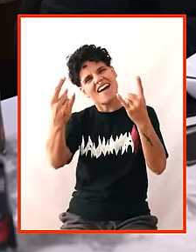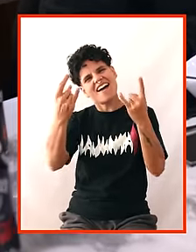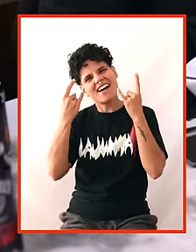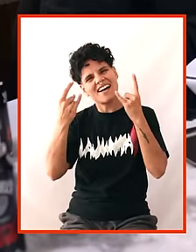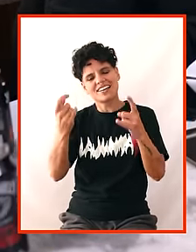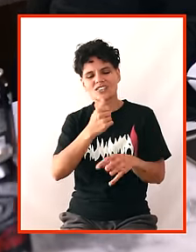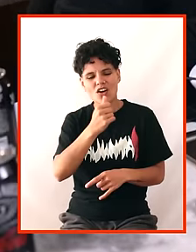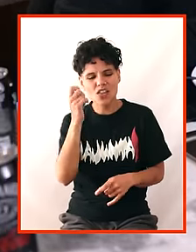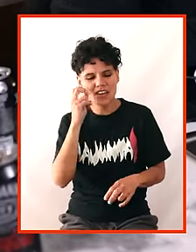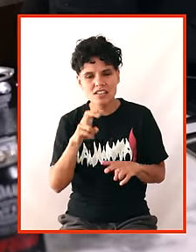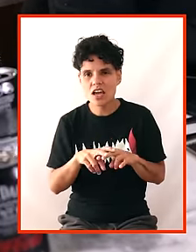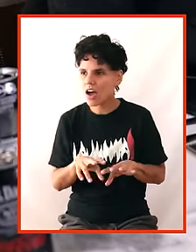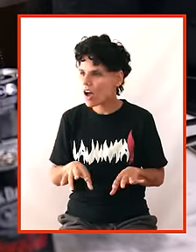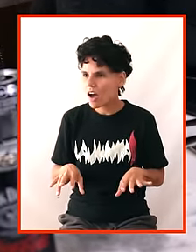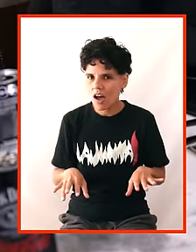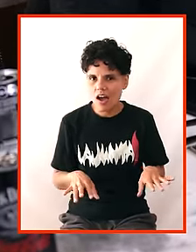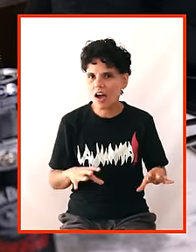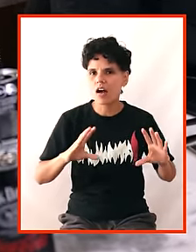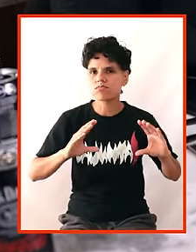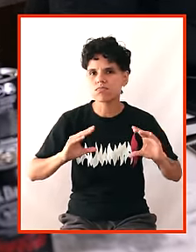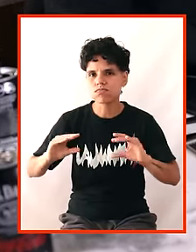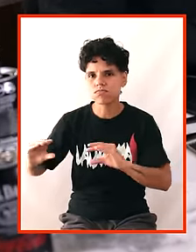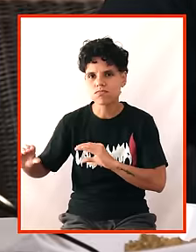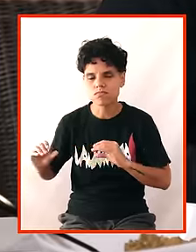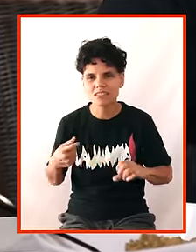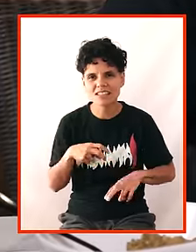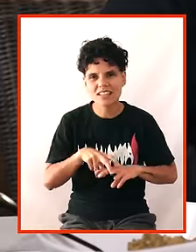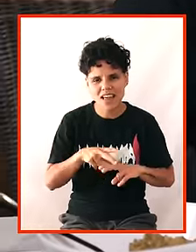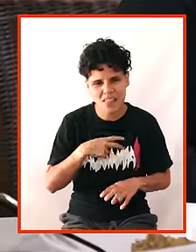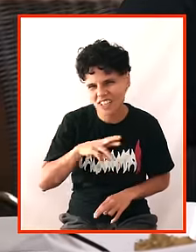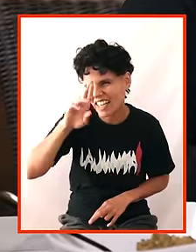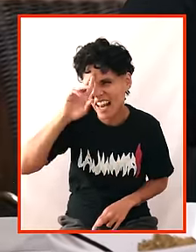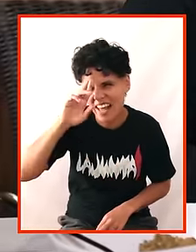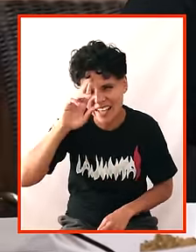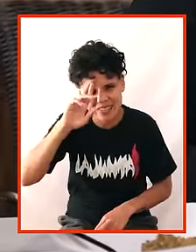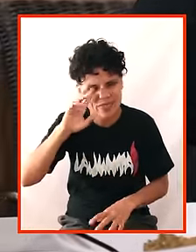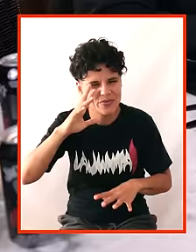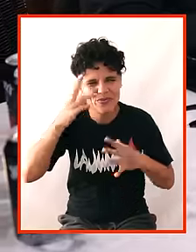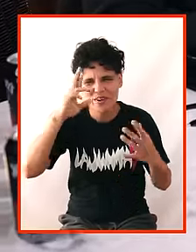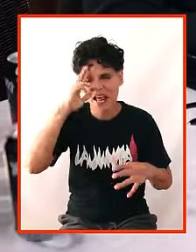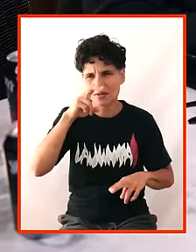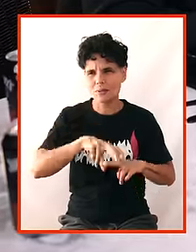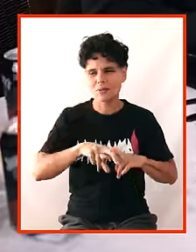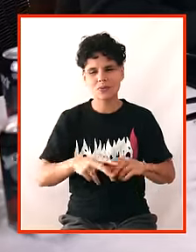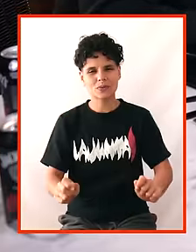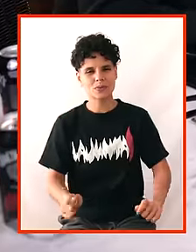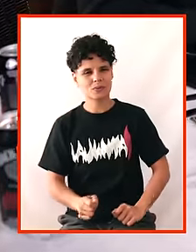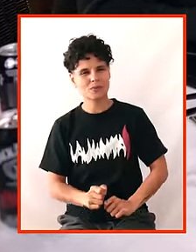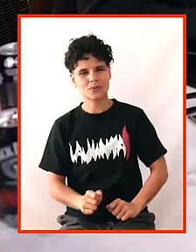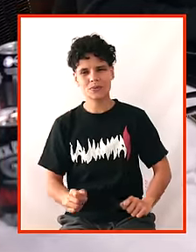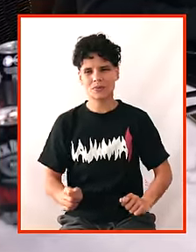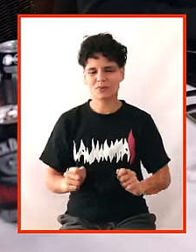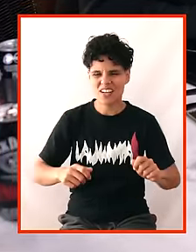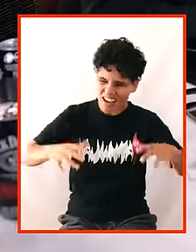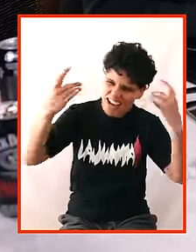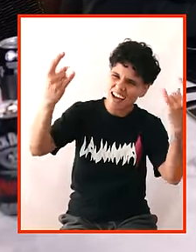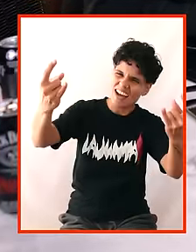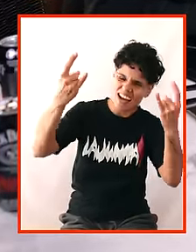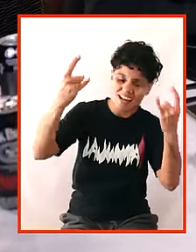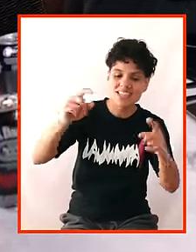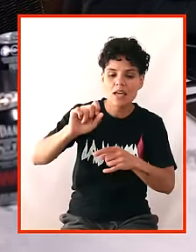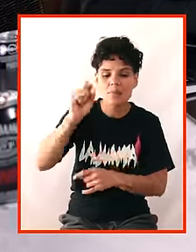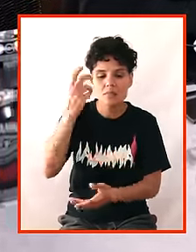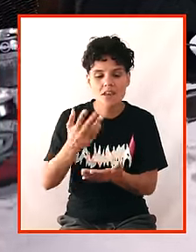Todos sentados en cojines. Era rarísimo todo, pero... todo, además esa entrada. De hecho, la primera vez que tocamos Llueve